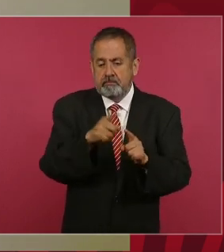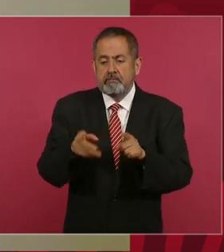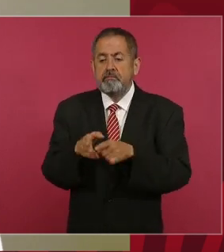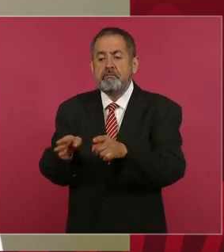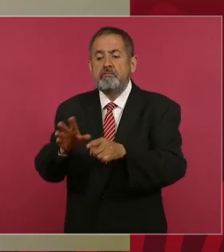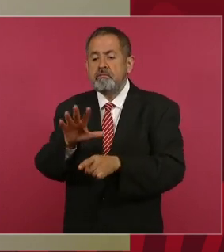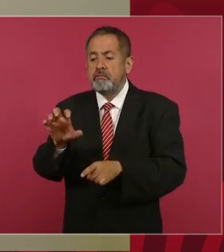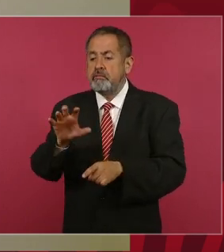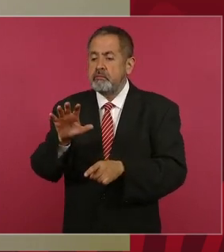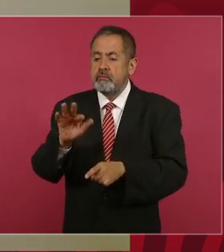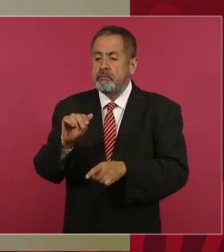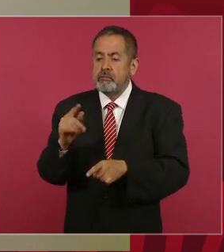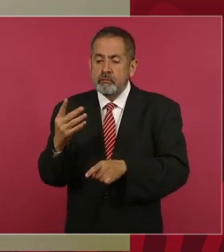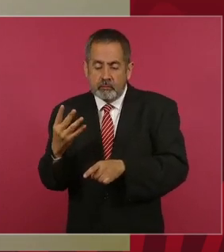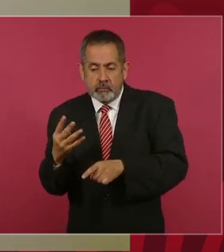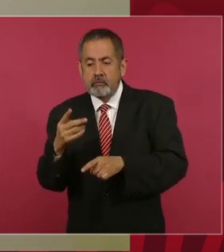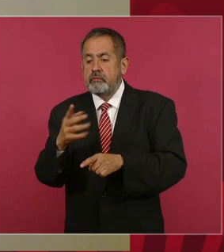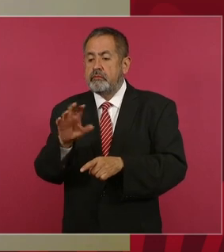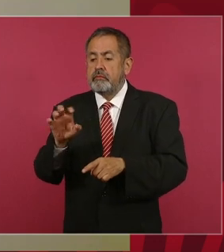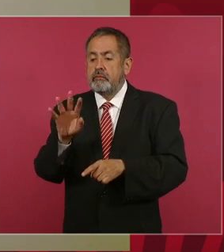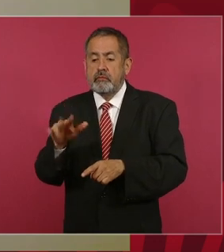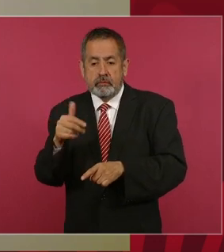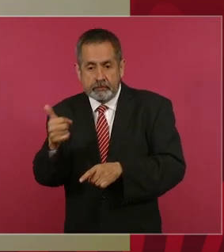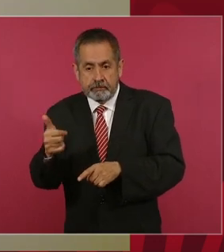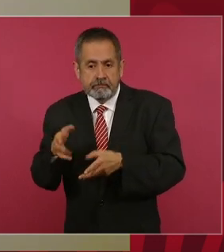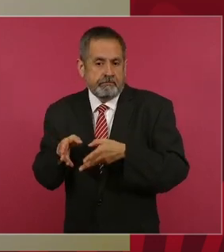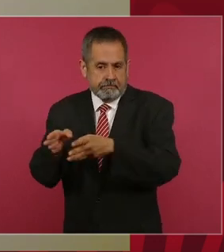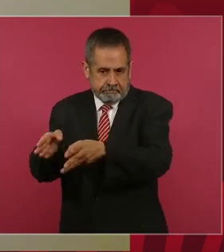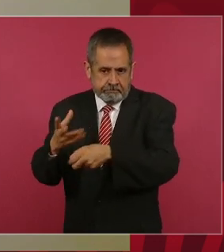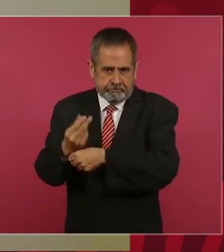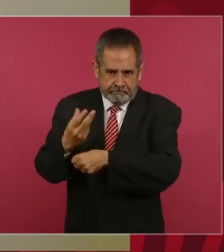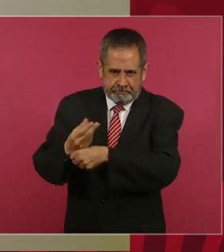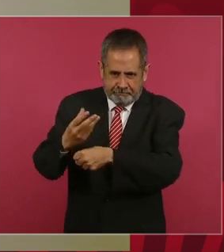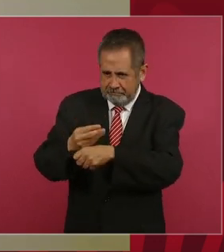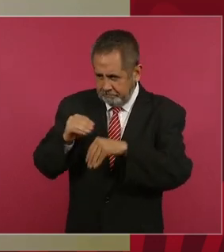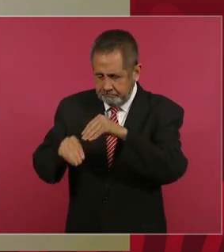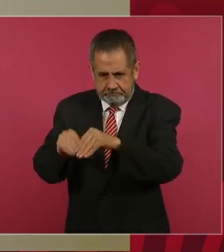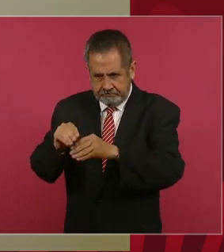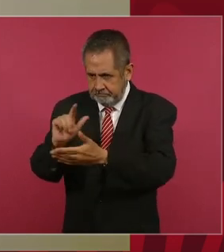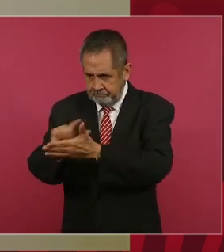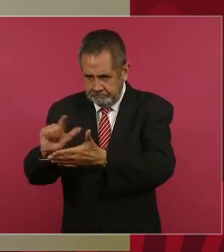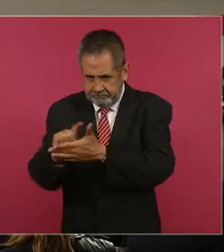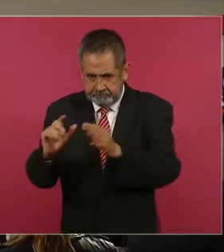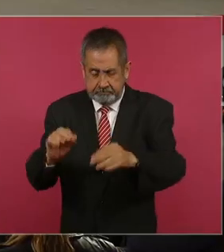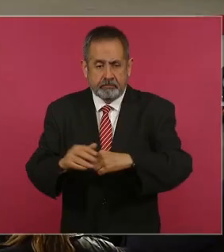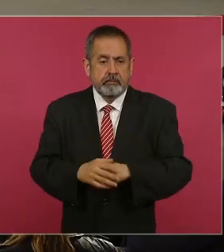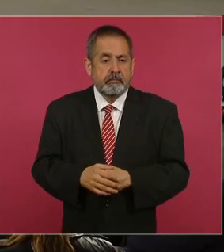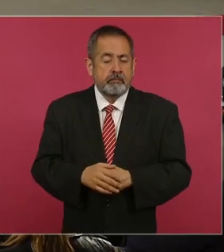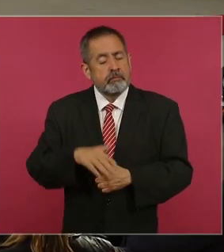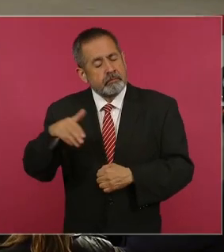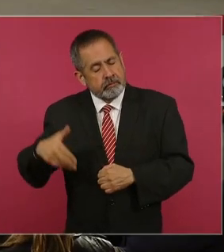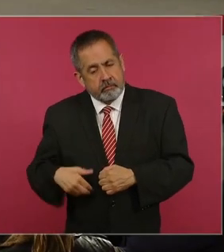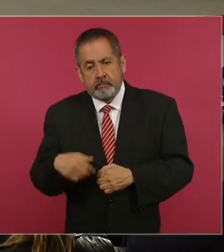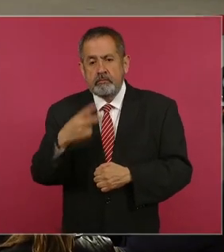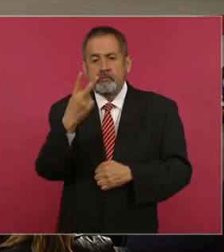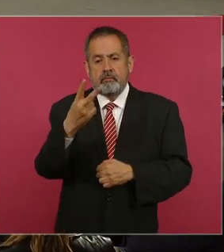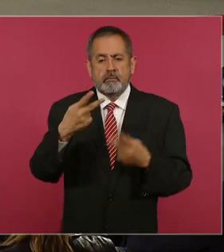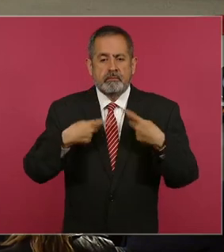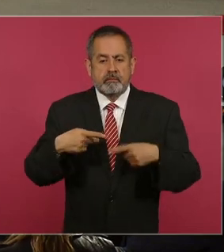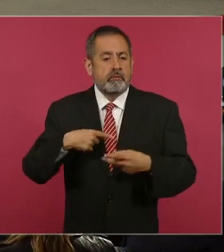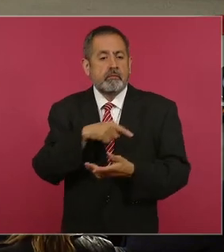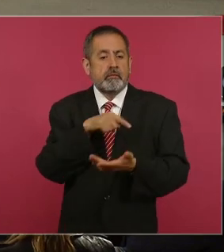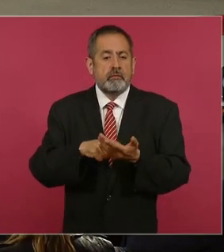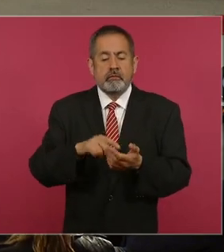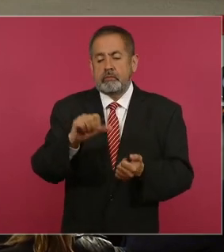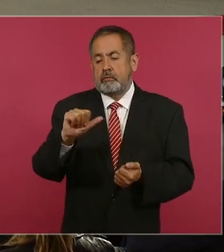554 y 556. Se han reportado 2 lesionados en Autlán de Navarro y otro